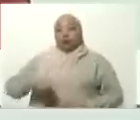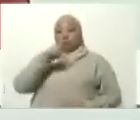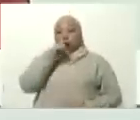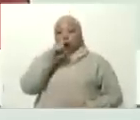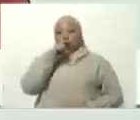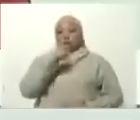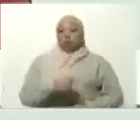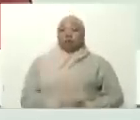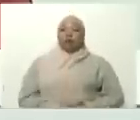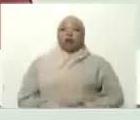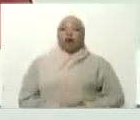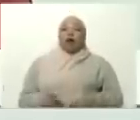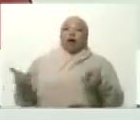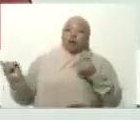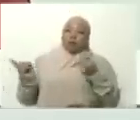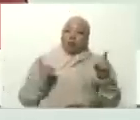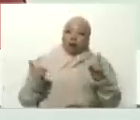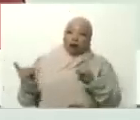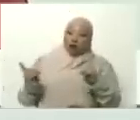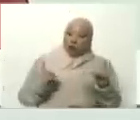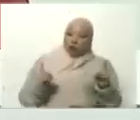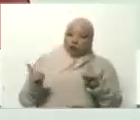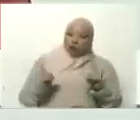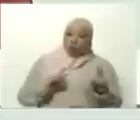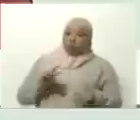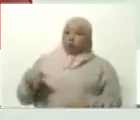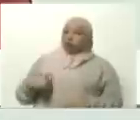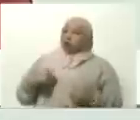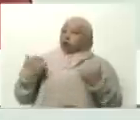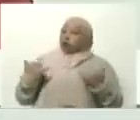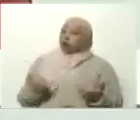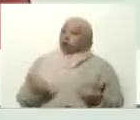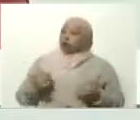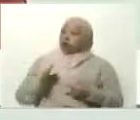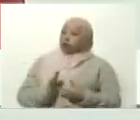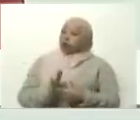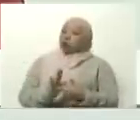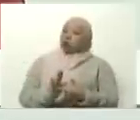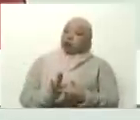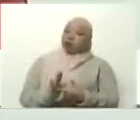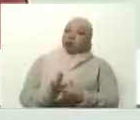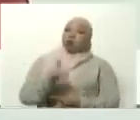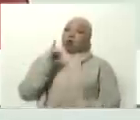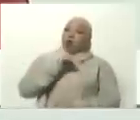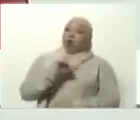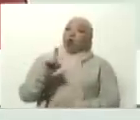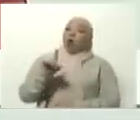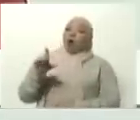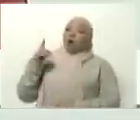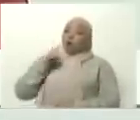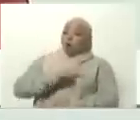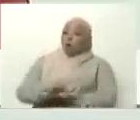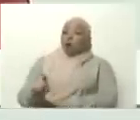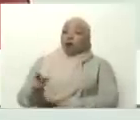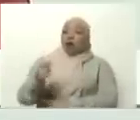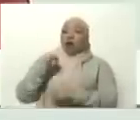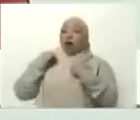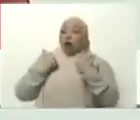es un presidente del diálogo. Y eso a nosotros está demostrado, que no nos obliga a claudicar ni a